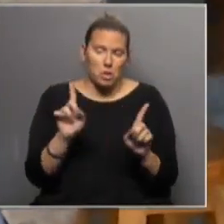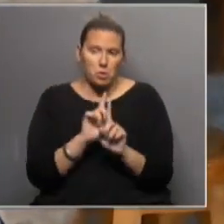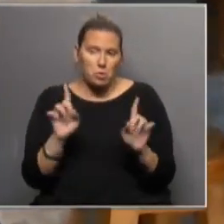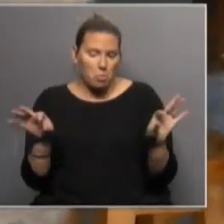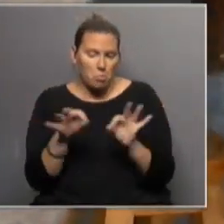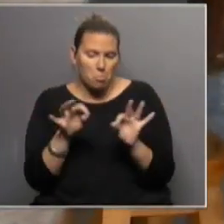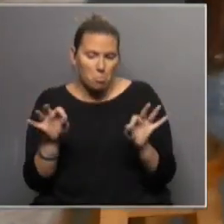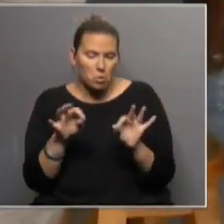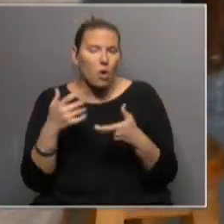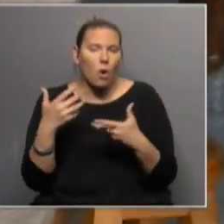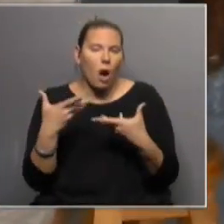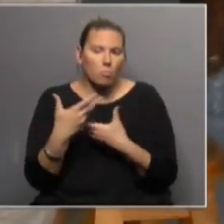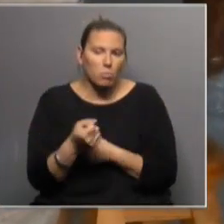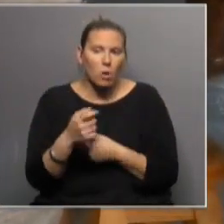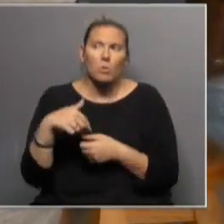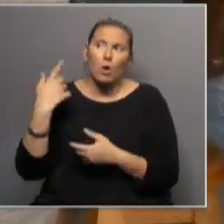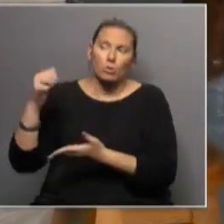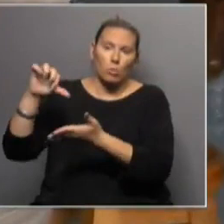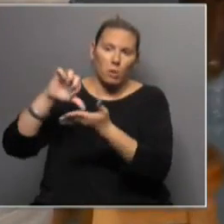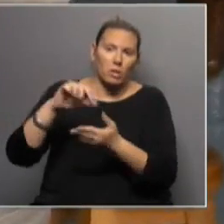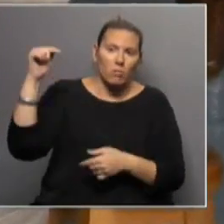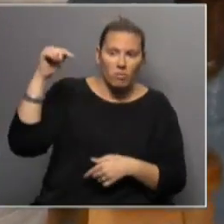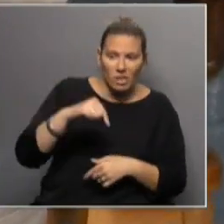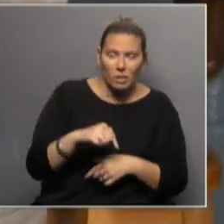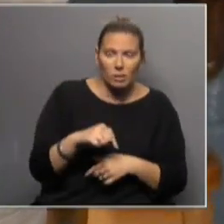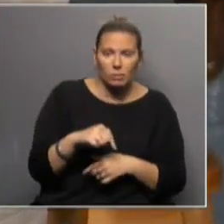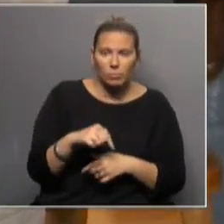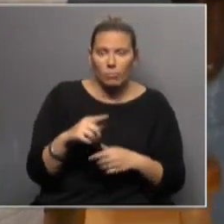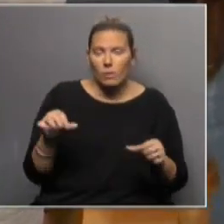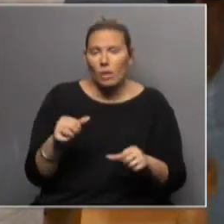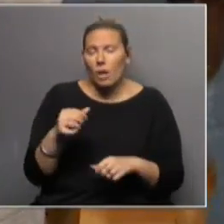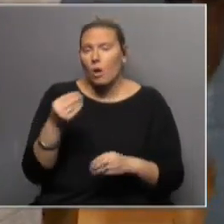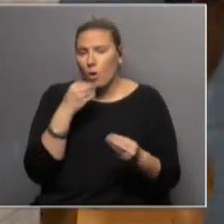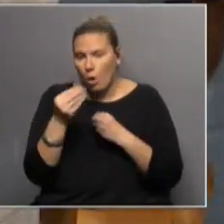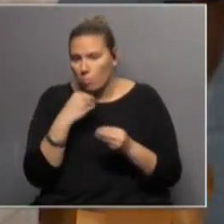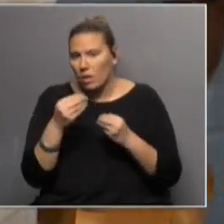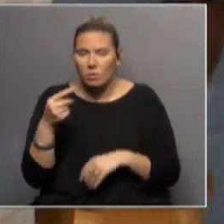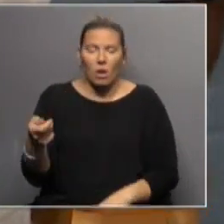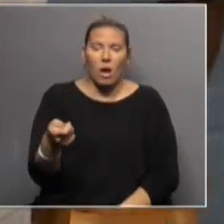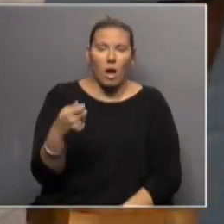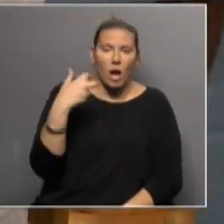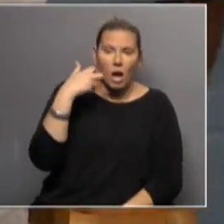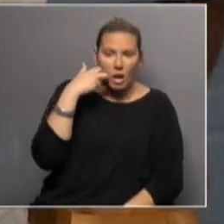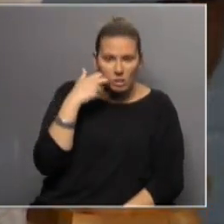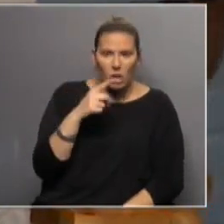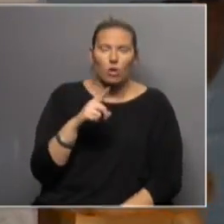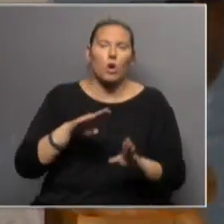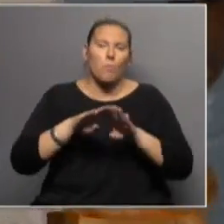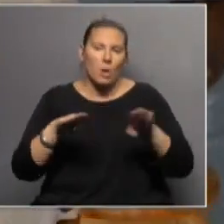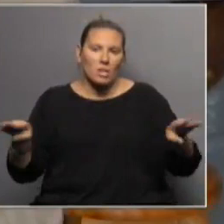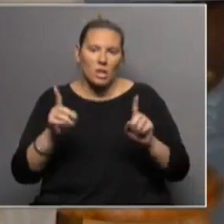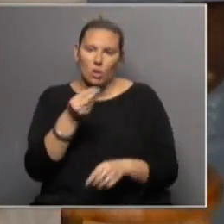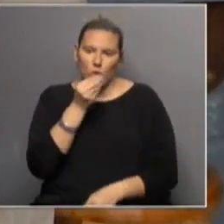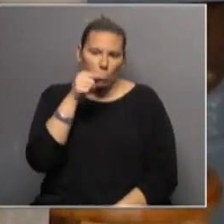no han tocado con nosotros, pero vienen de afuera y terminamos de alguna manera acá haciendo un asado. No se arma mesa, pues se come